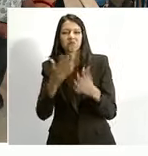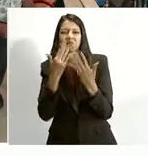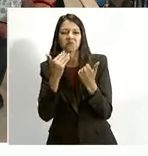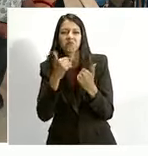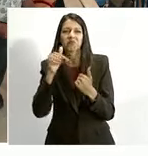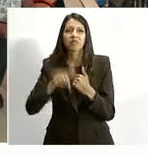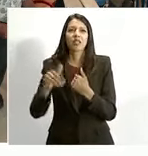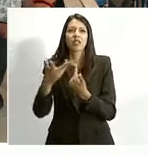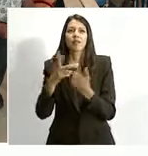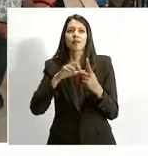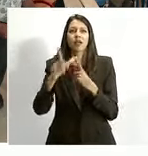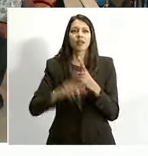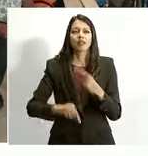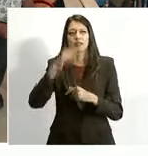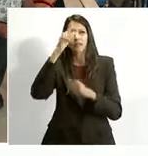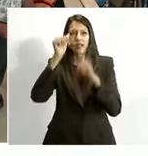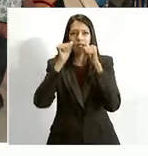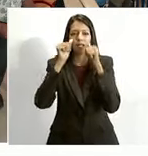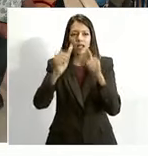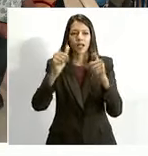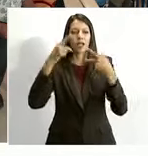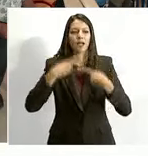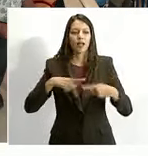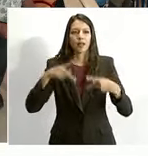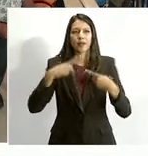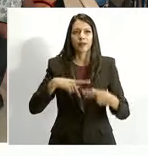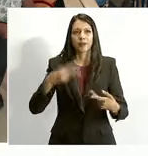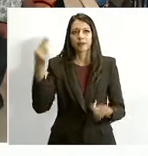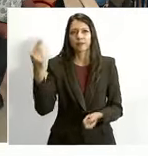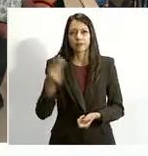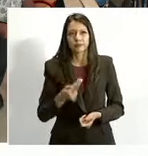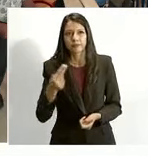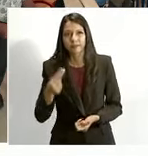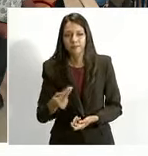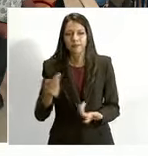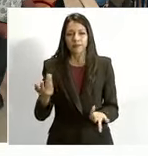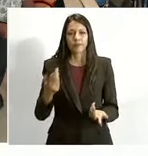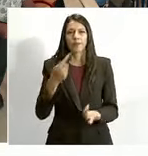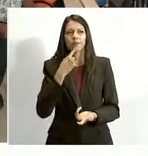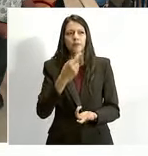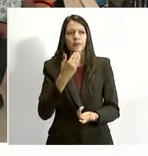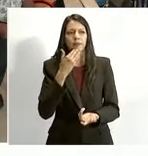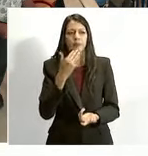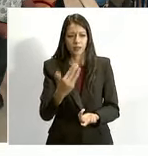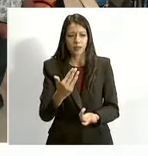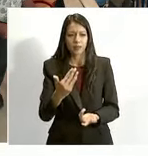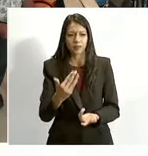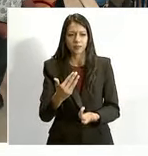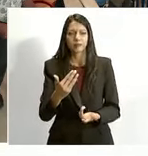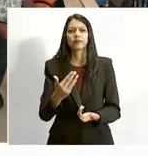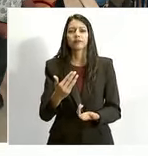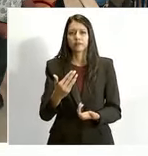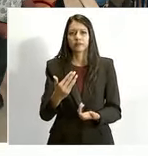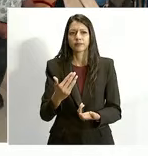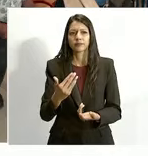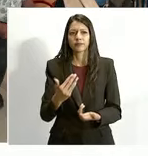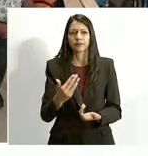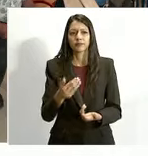de ir a atender a la población donde la población nos necesite digo bien adelante